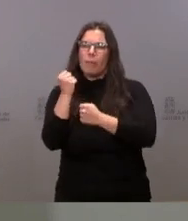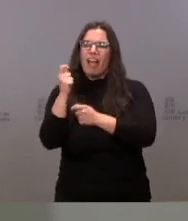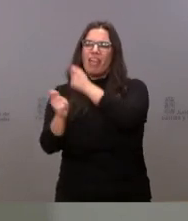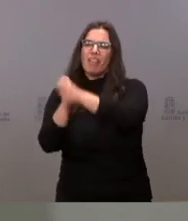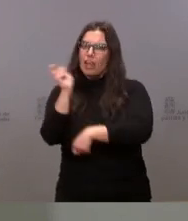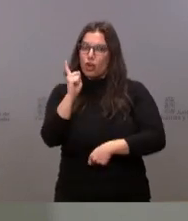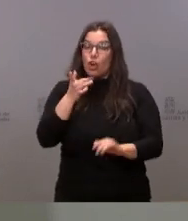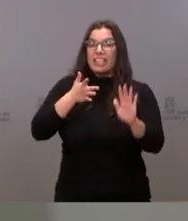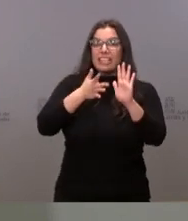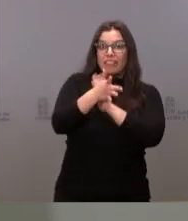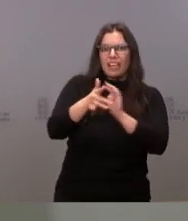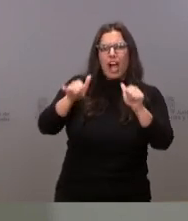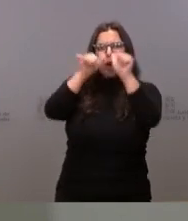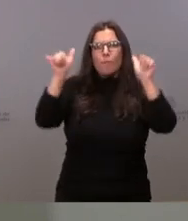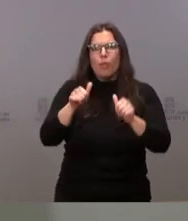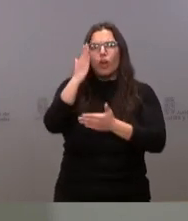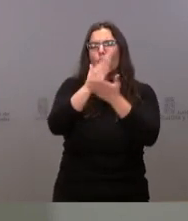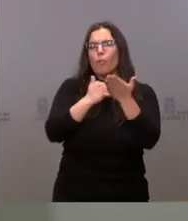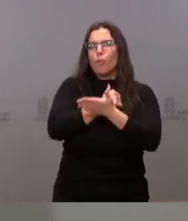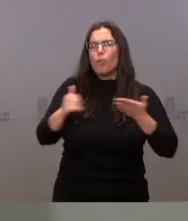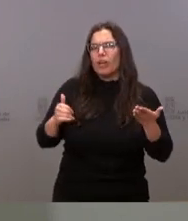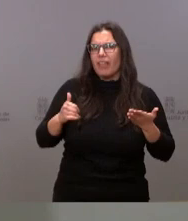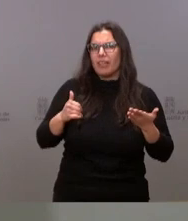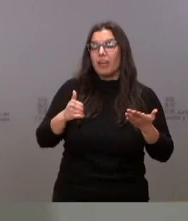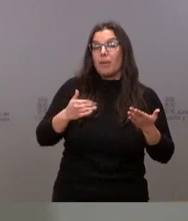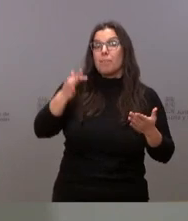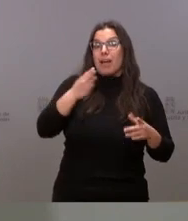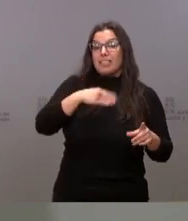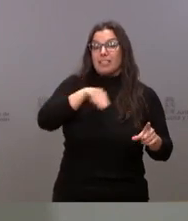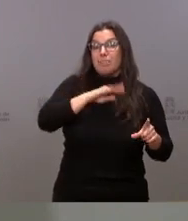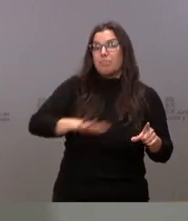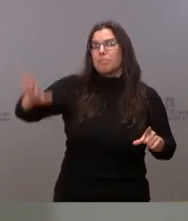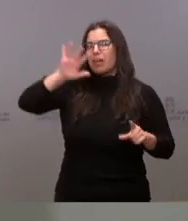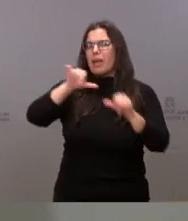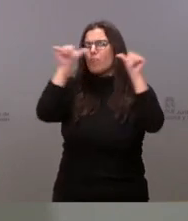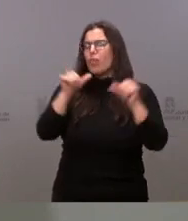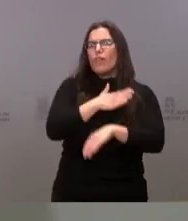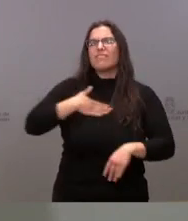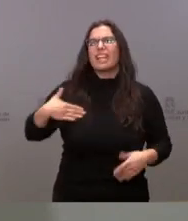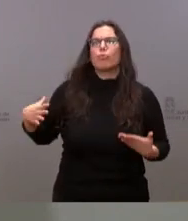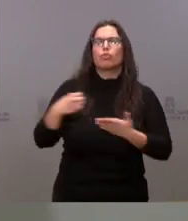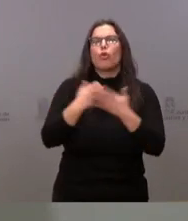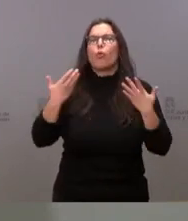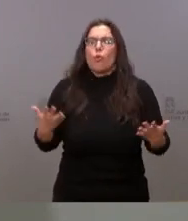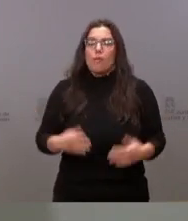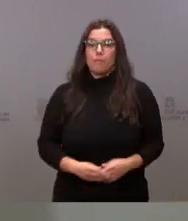hablamos del modelo de comunidad y de país que queremos todos. Sobre